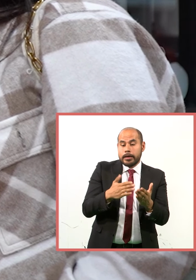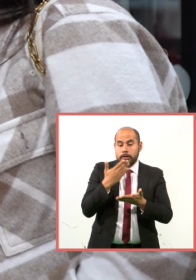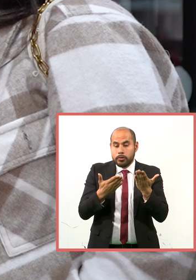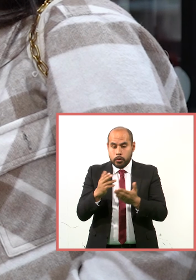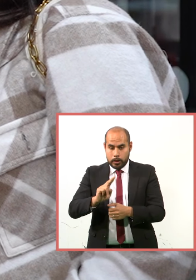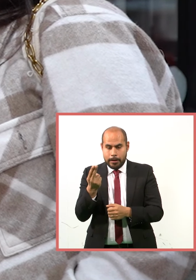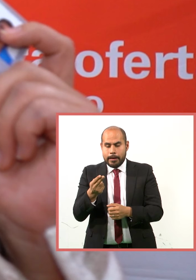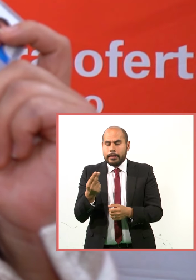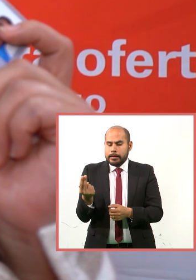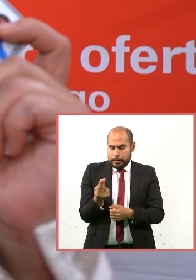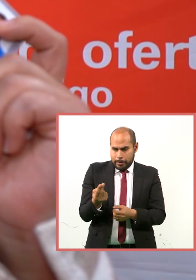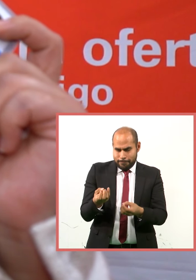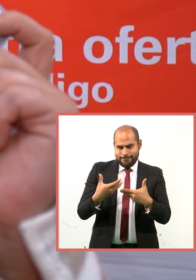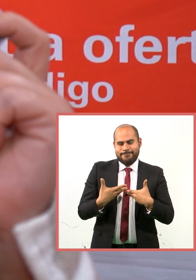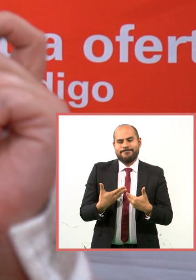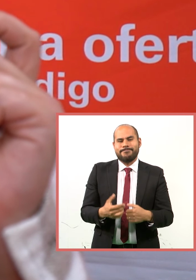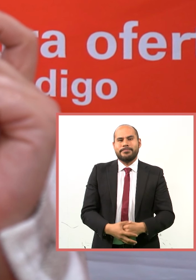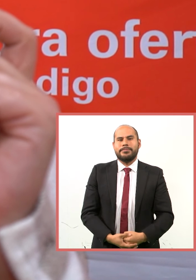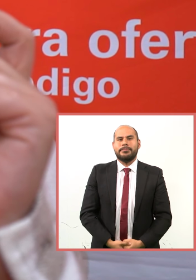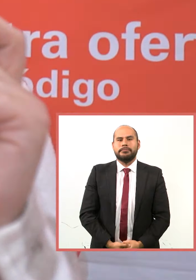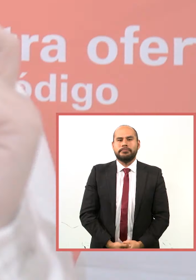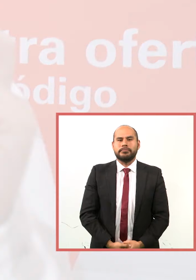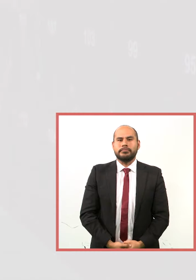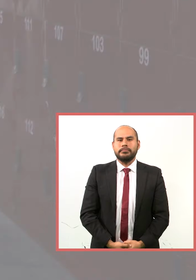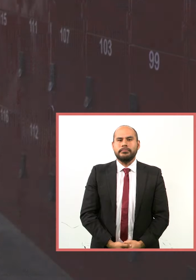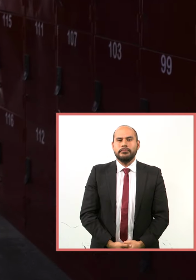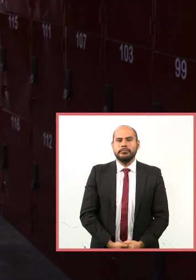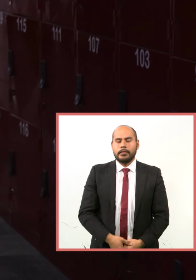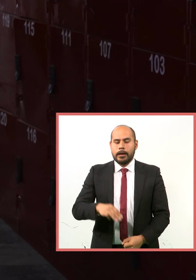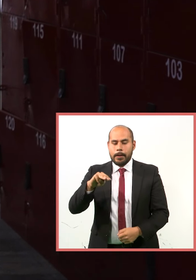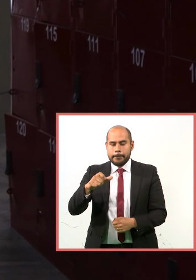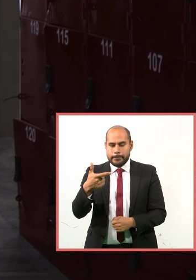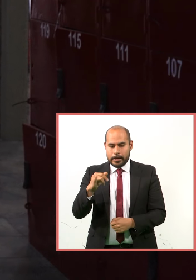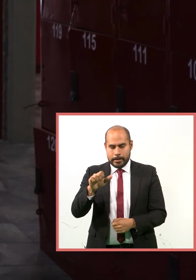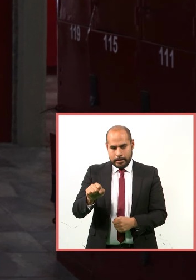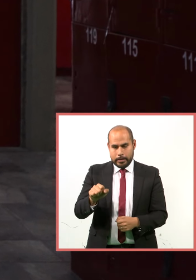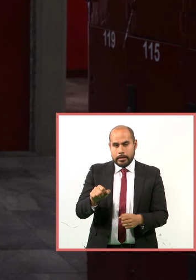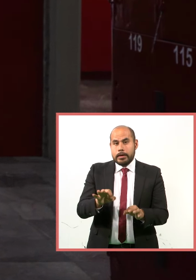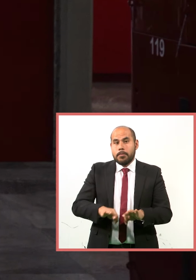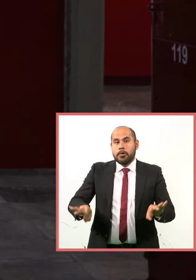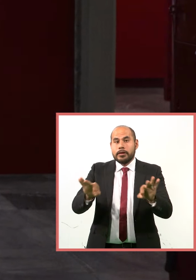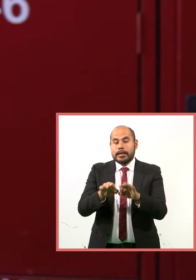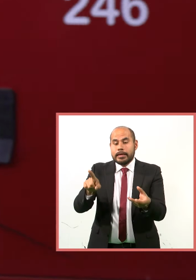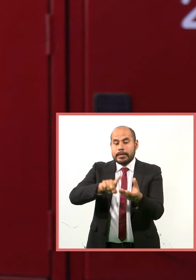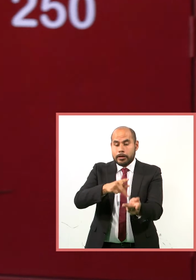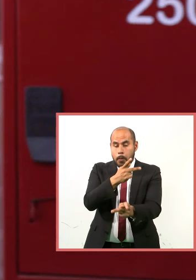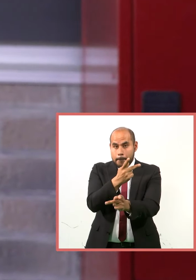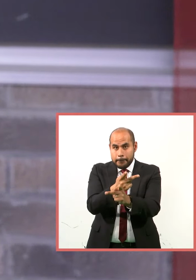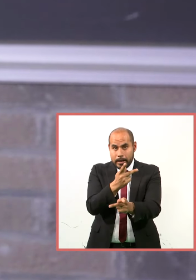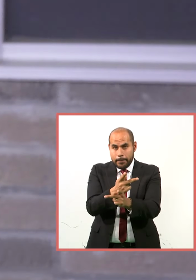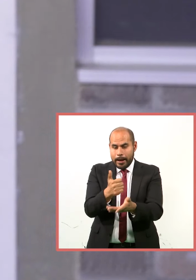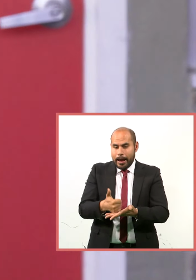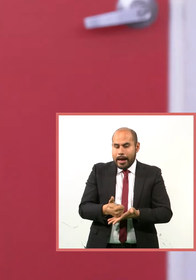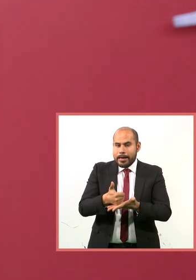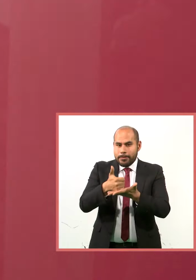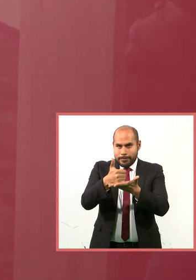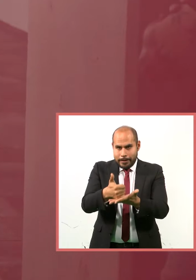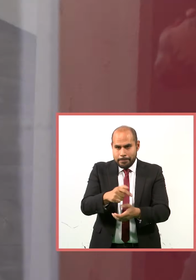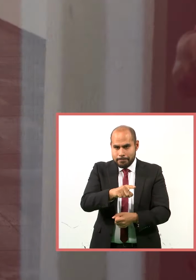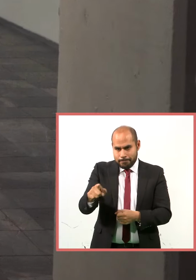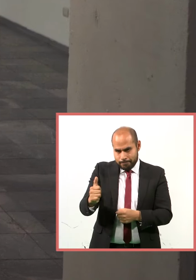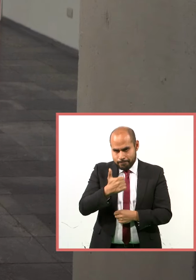universidad me brindaba esa información que yo requería en su momento, ¿no? El MAGIS es lo más importante en nuestra prepa. Es